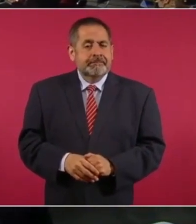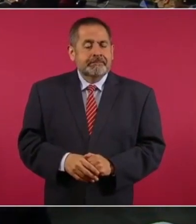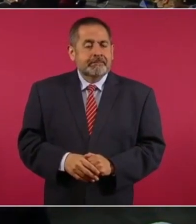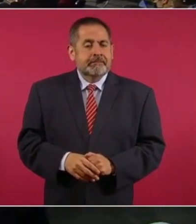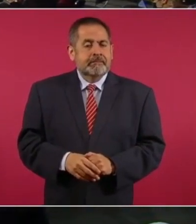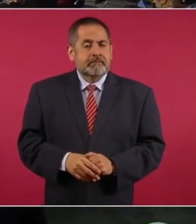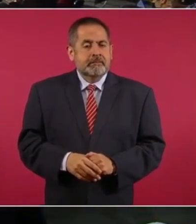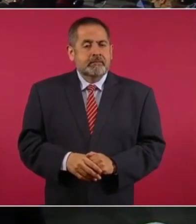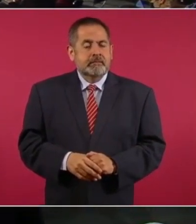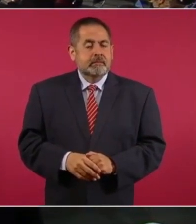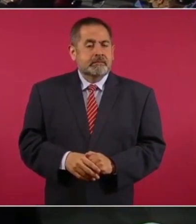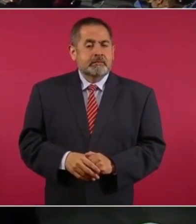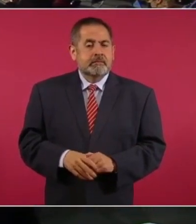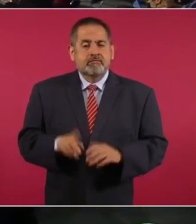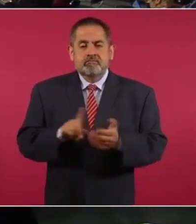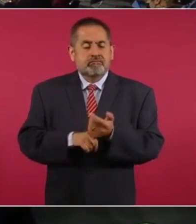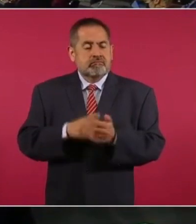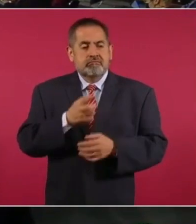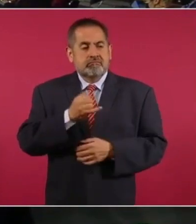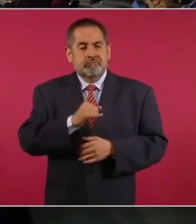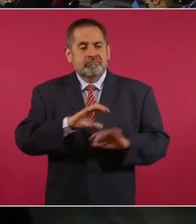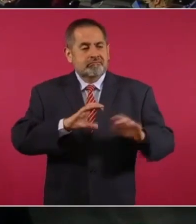es muy de la derecha,